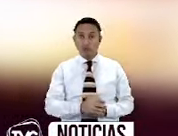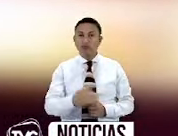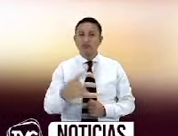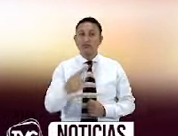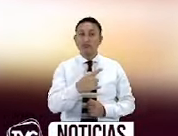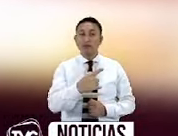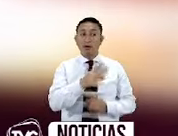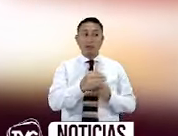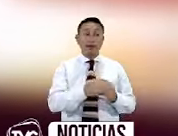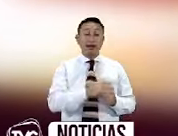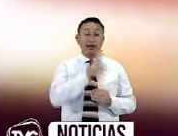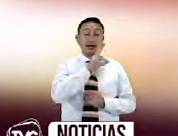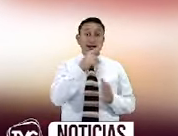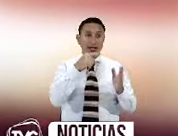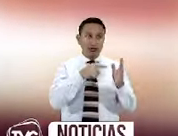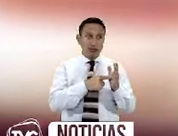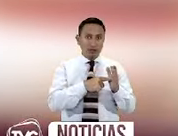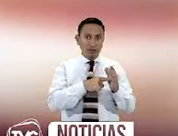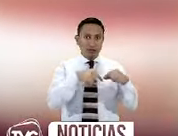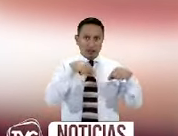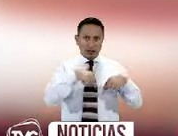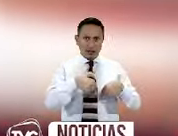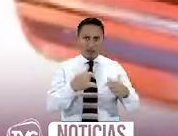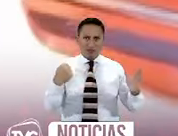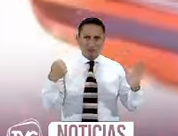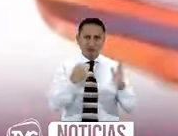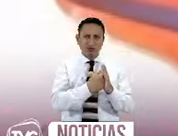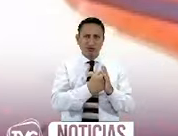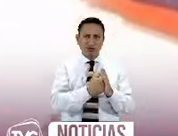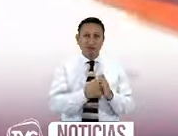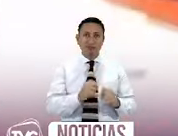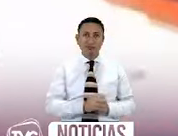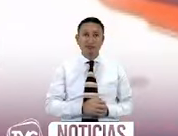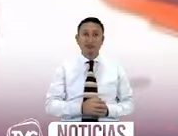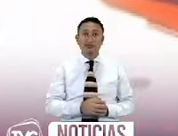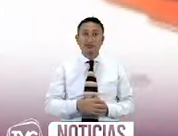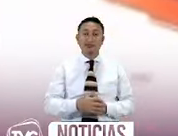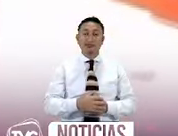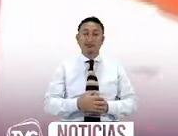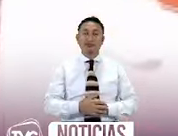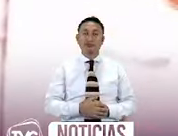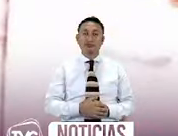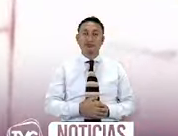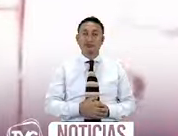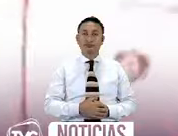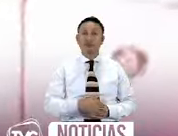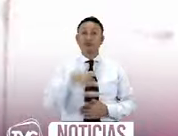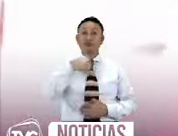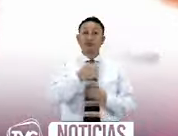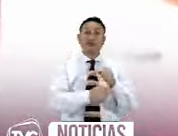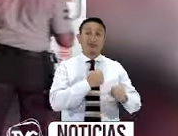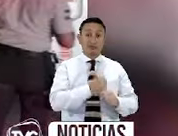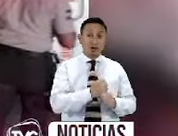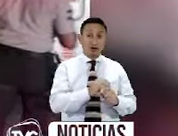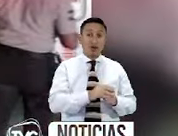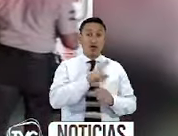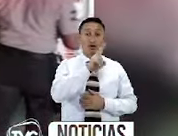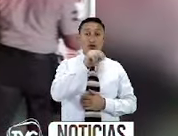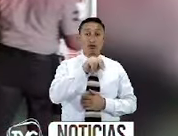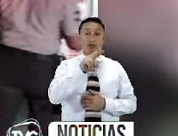de 3.000 accidentes de tránsito registrados solo en la provincia de Manabí en lo que va del año 2024.